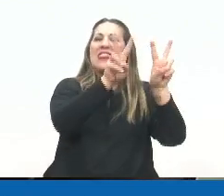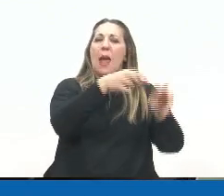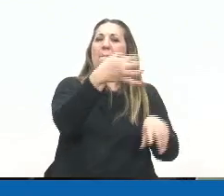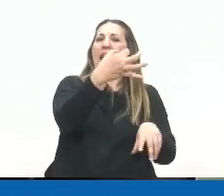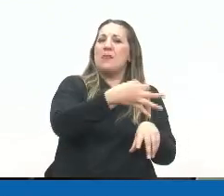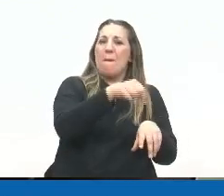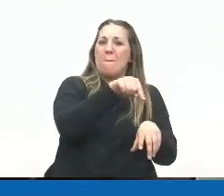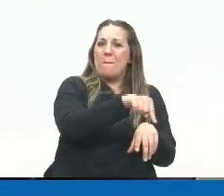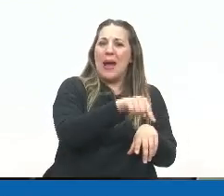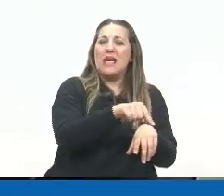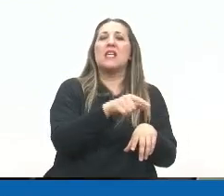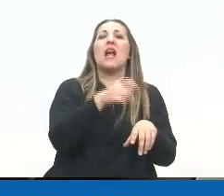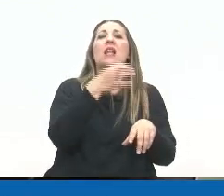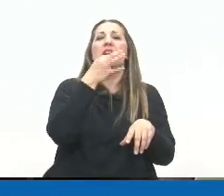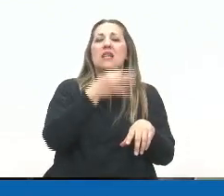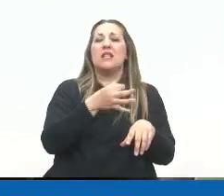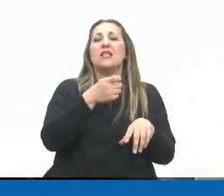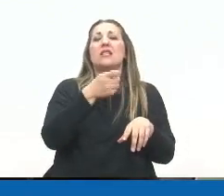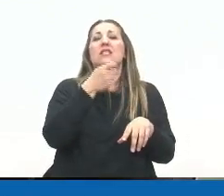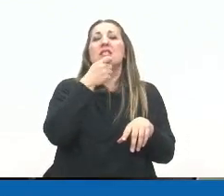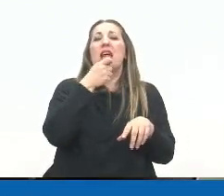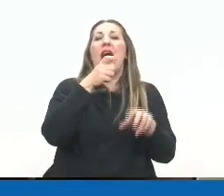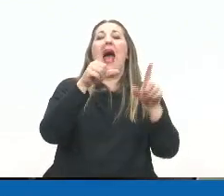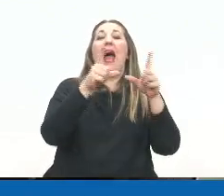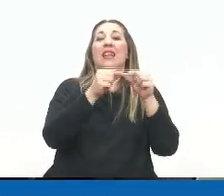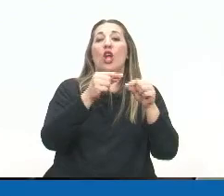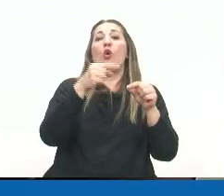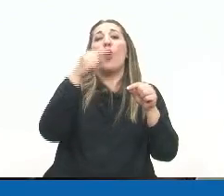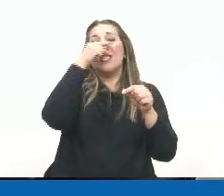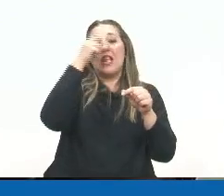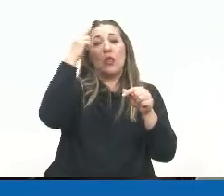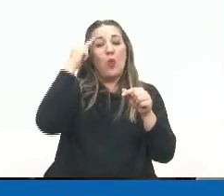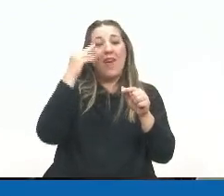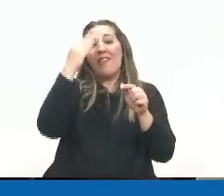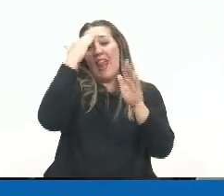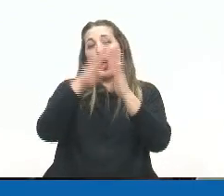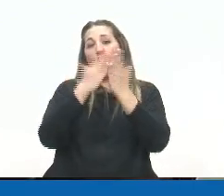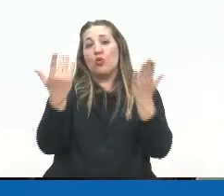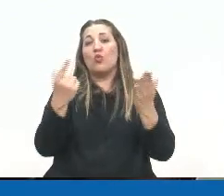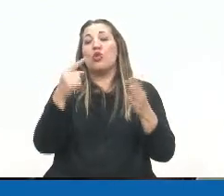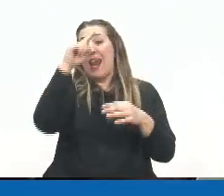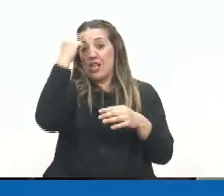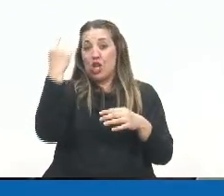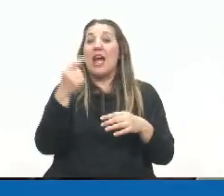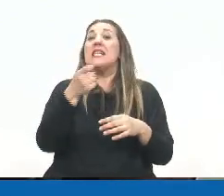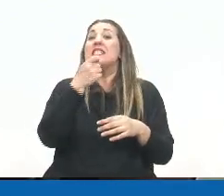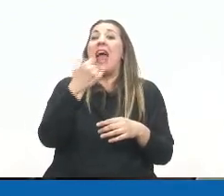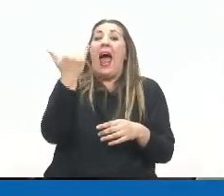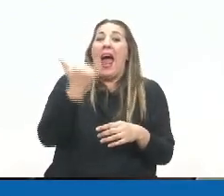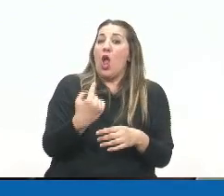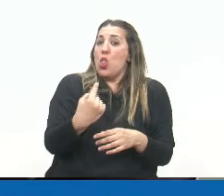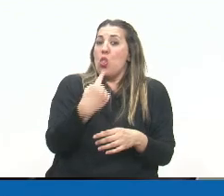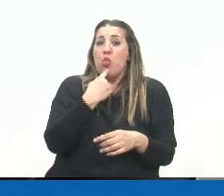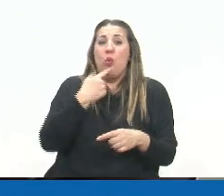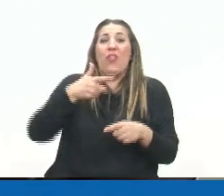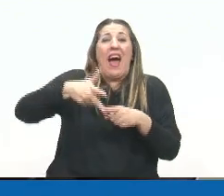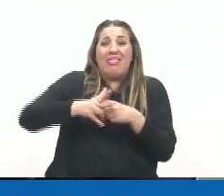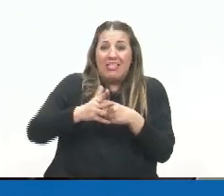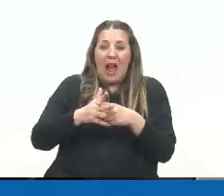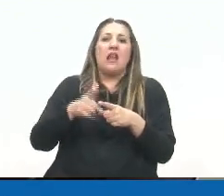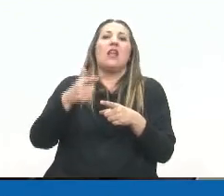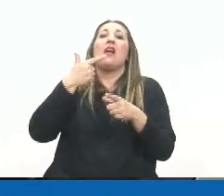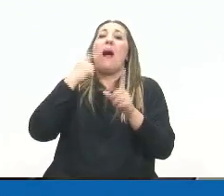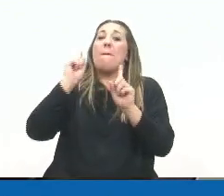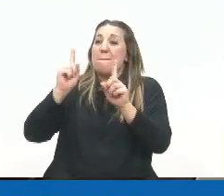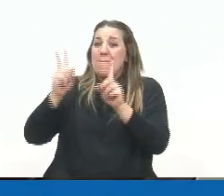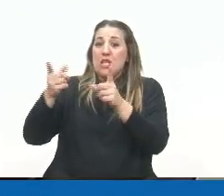conformidad al artículo 79 de la Constitución nacional quiere decir que cuando hay dudas técnicas se envía una vez aprobado el proyecto